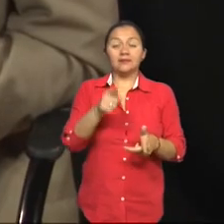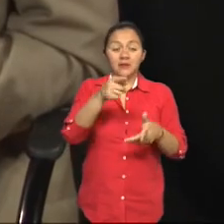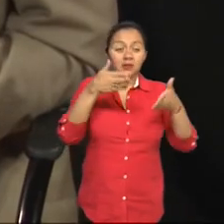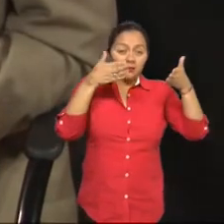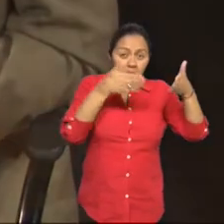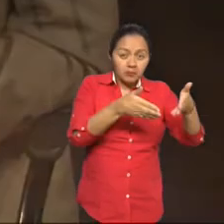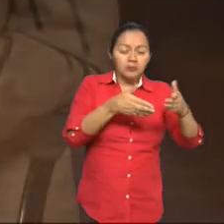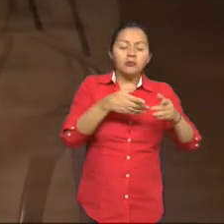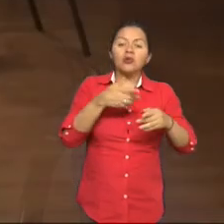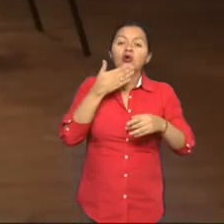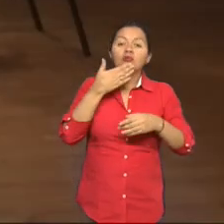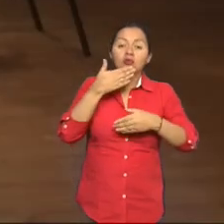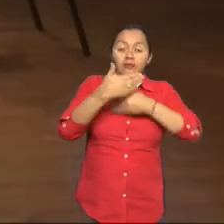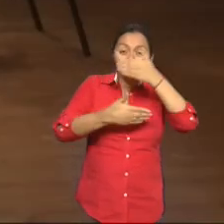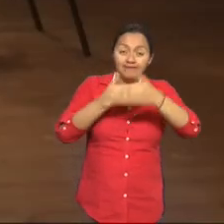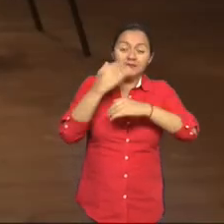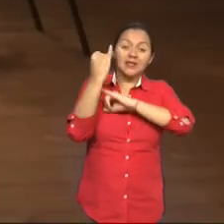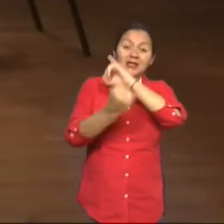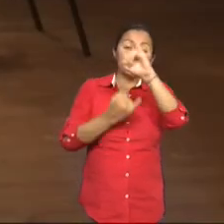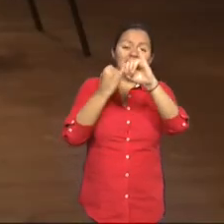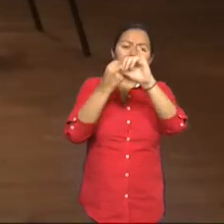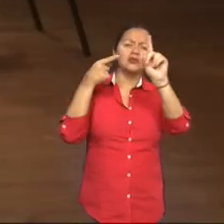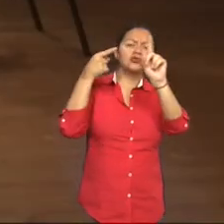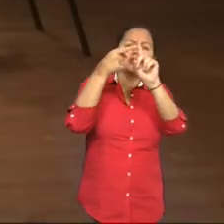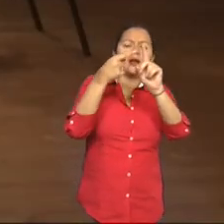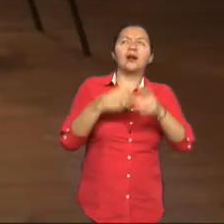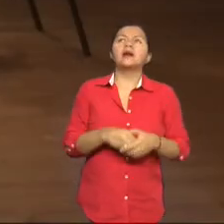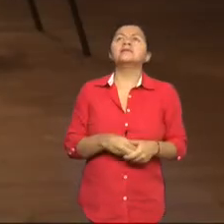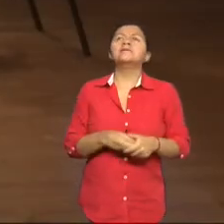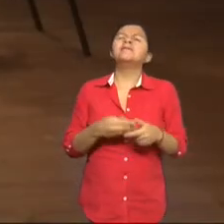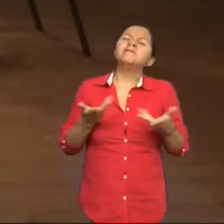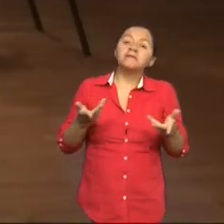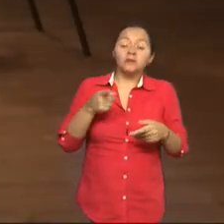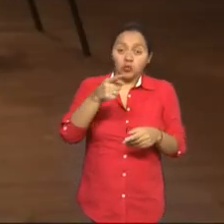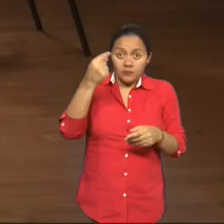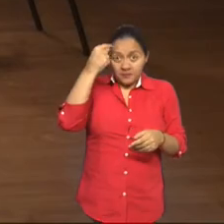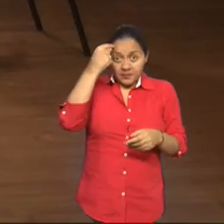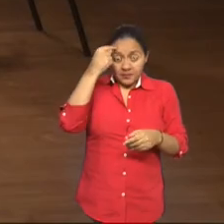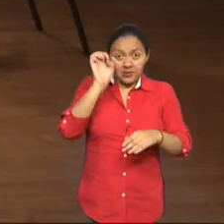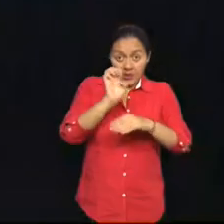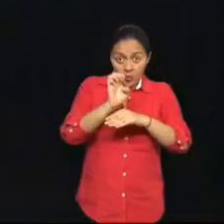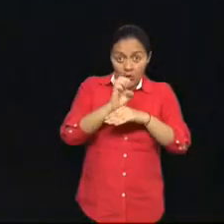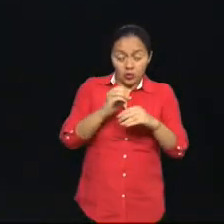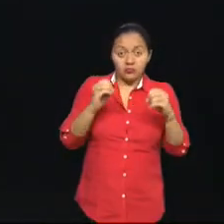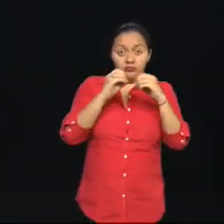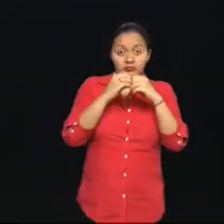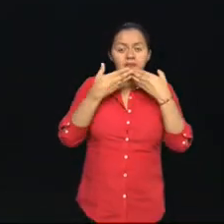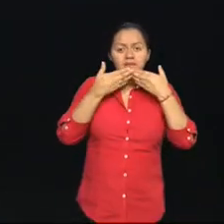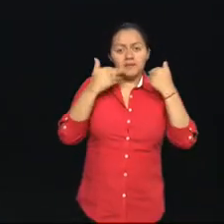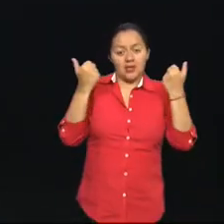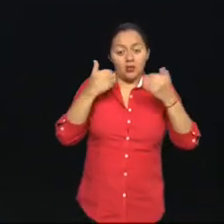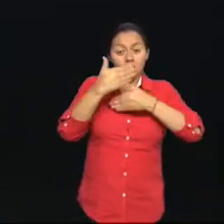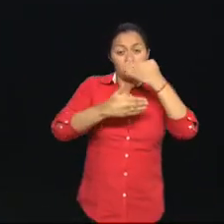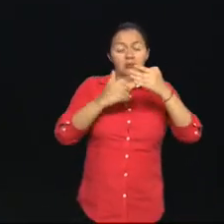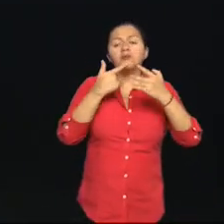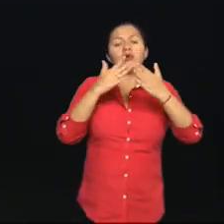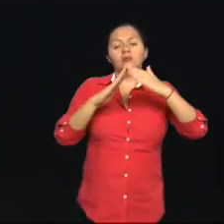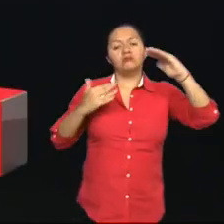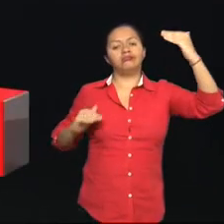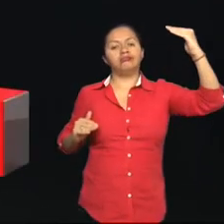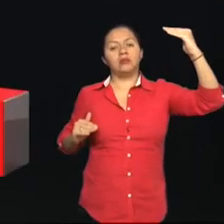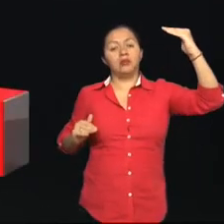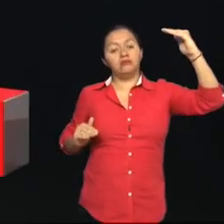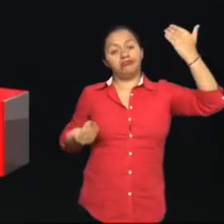ya directamente en un campo internacional, ¿crees que Ecuador ha ido superando esas brechas de diferencia? Porque ser nuevos